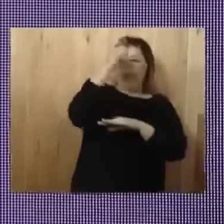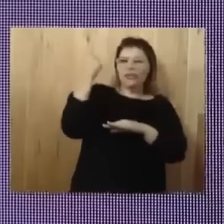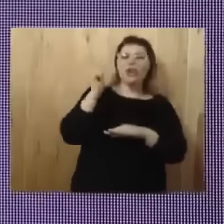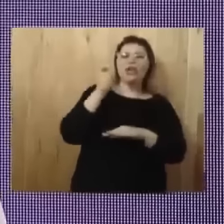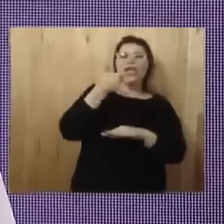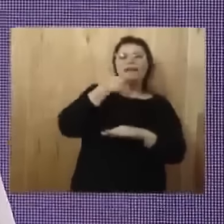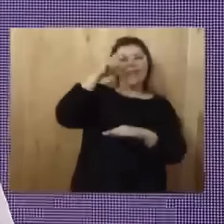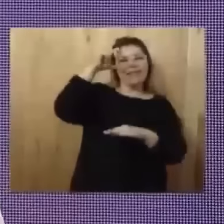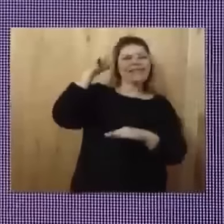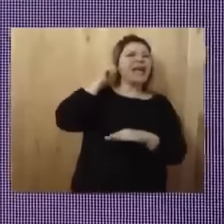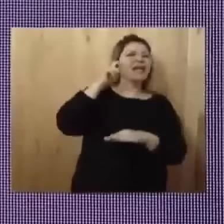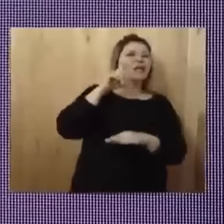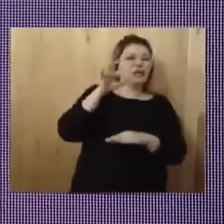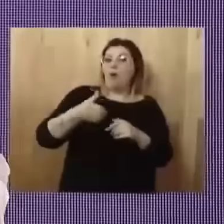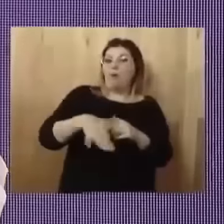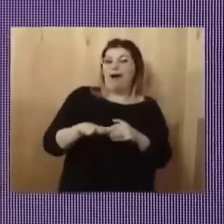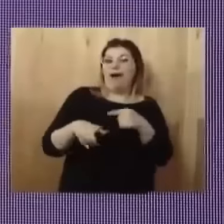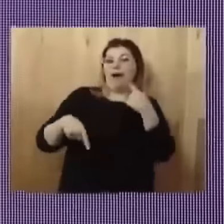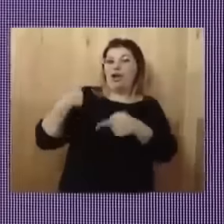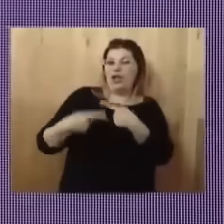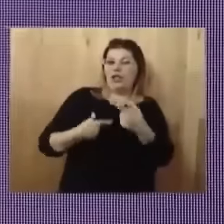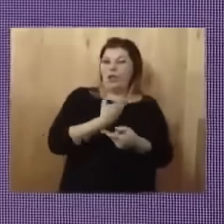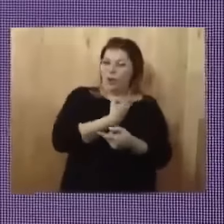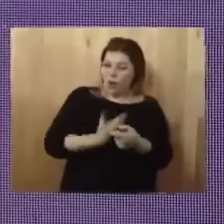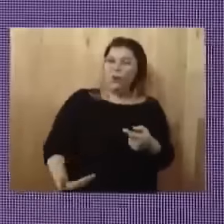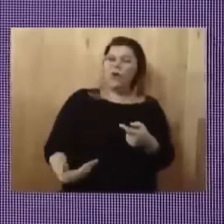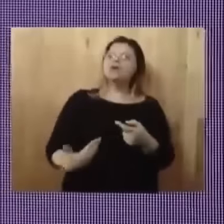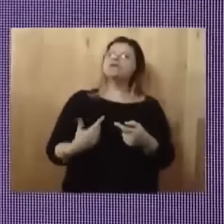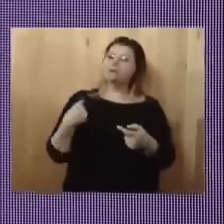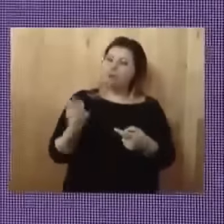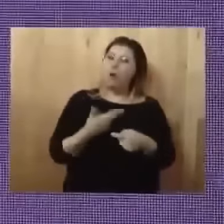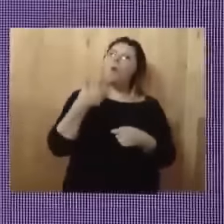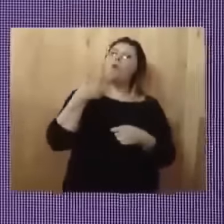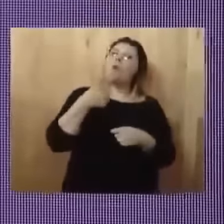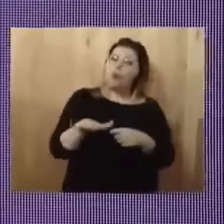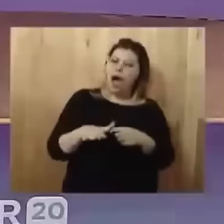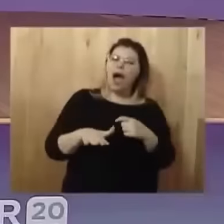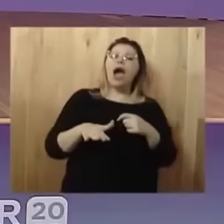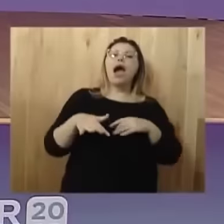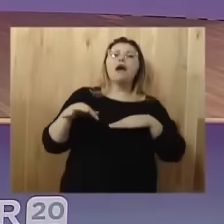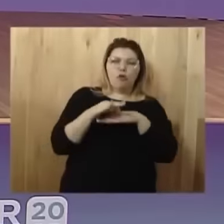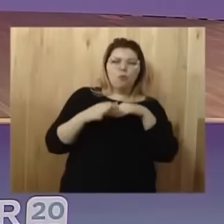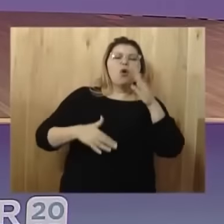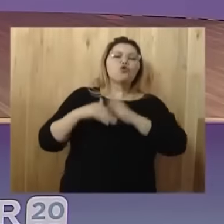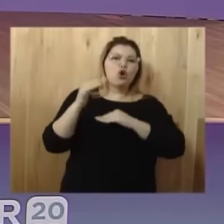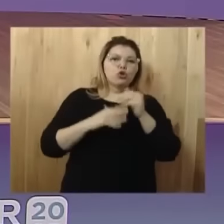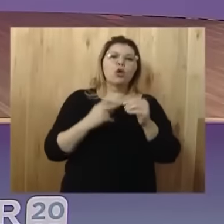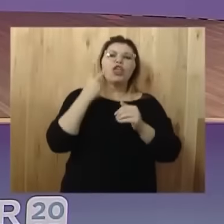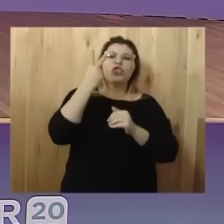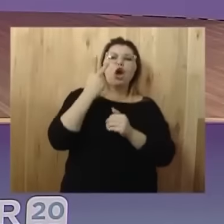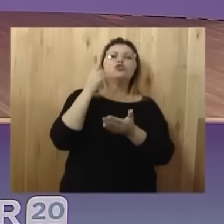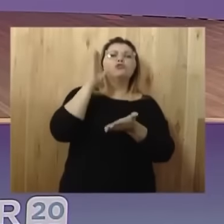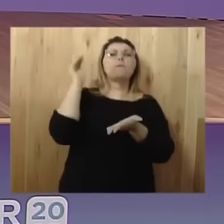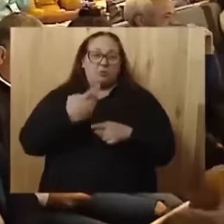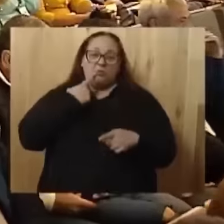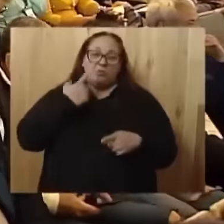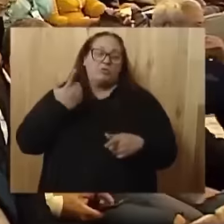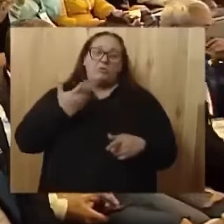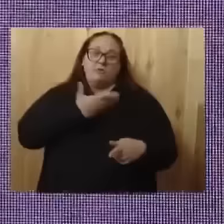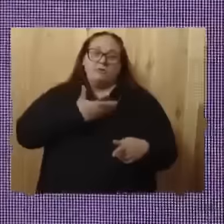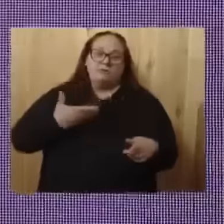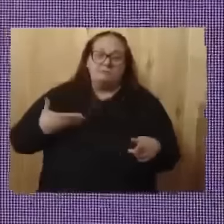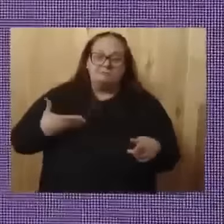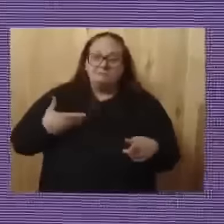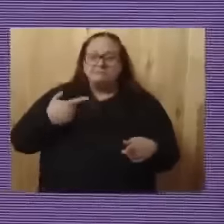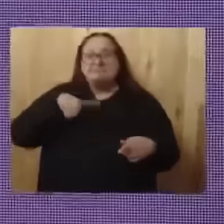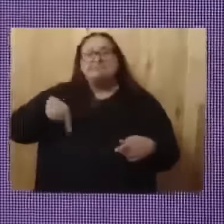provincia de Buenos Aires. Vamos a construir dos nuevos polideportivos. Vamos